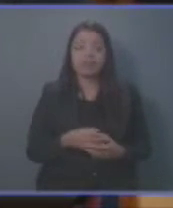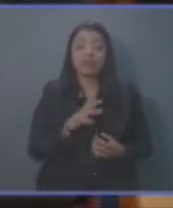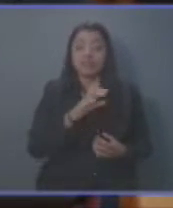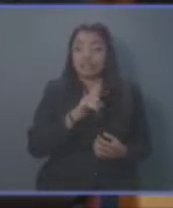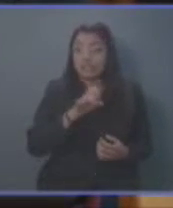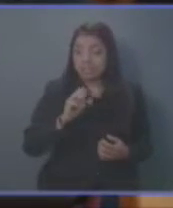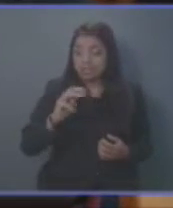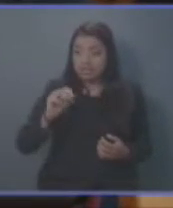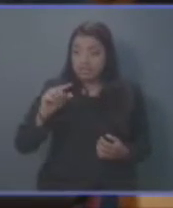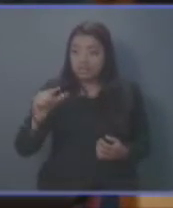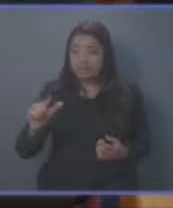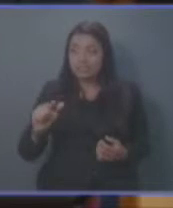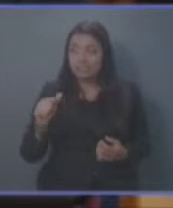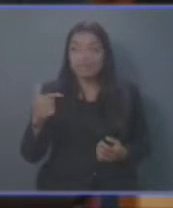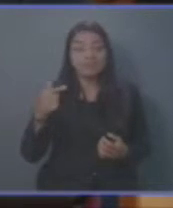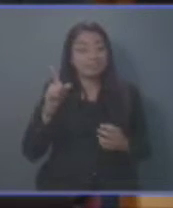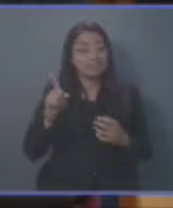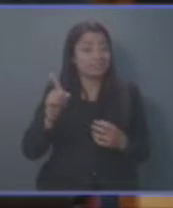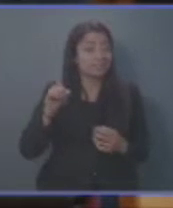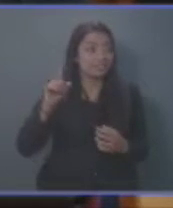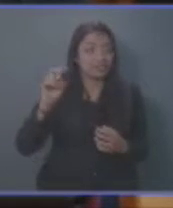CG aplica